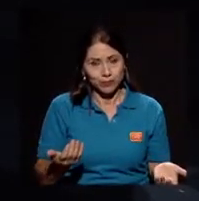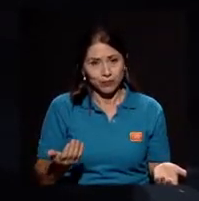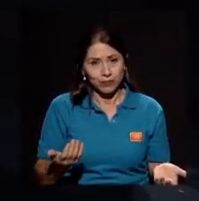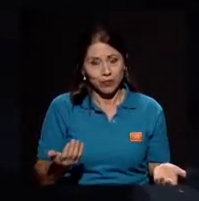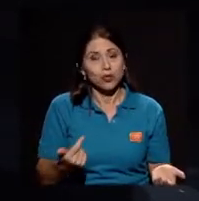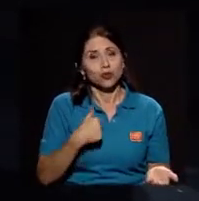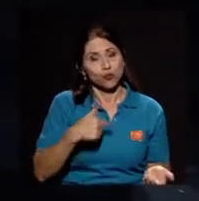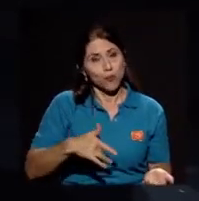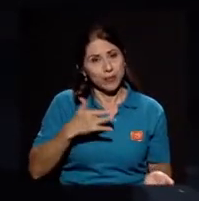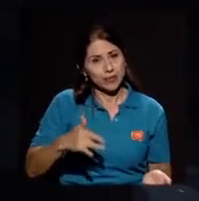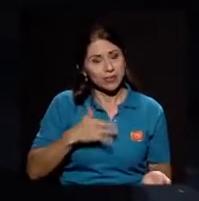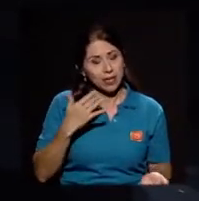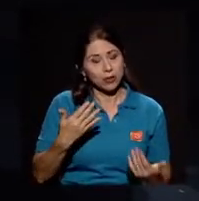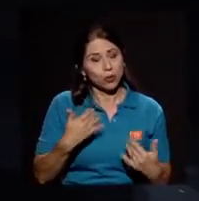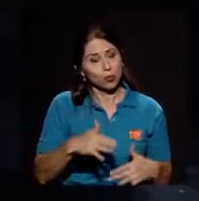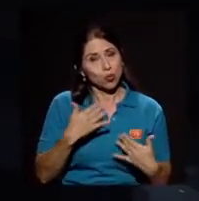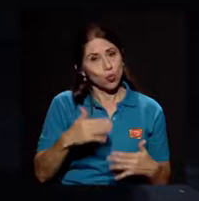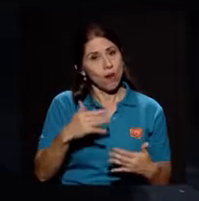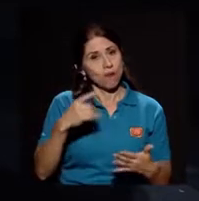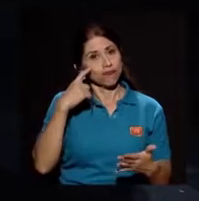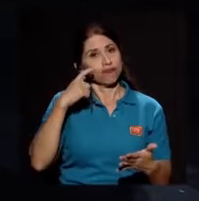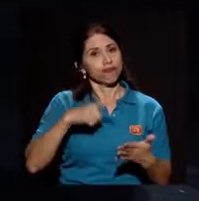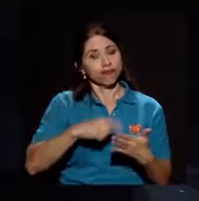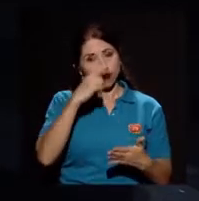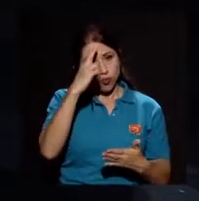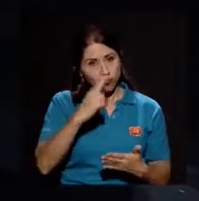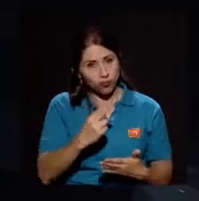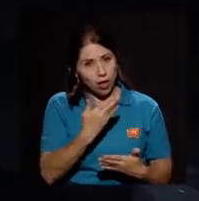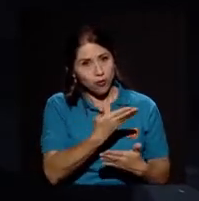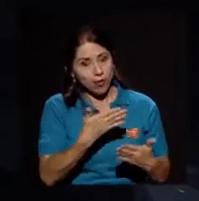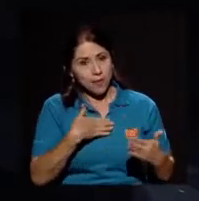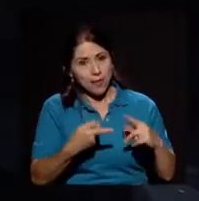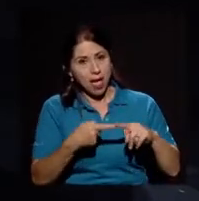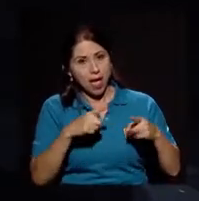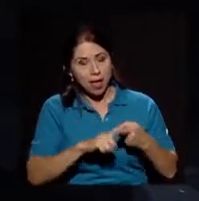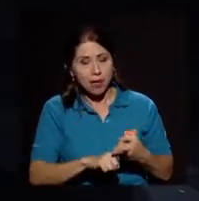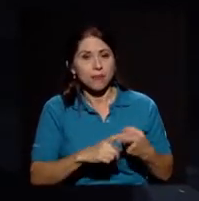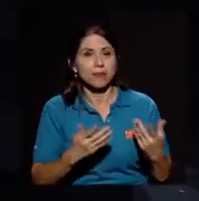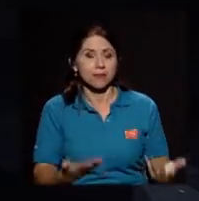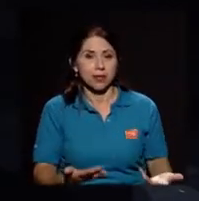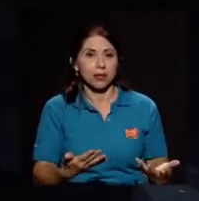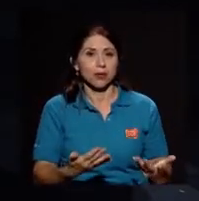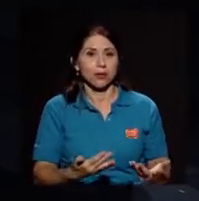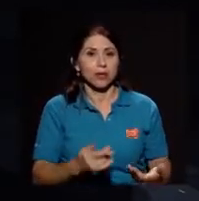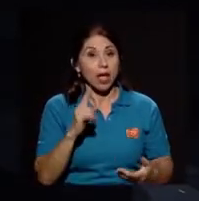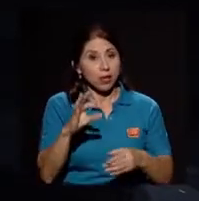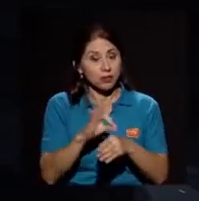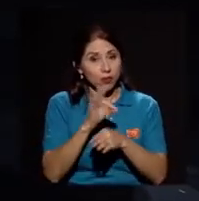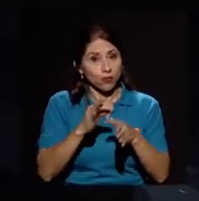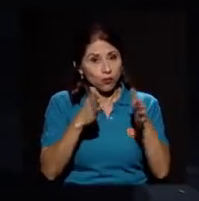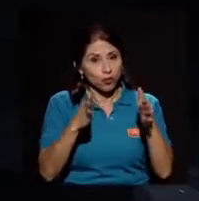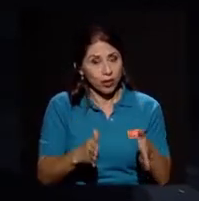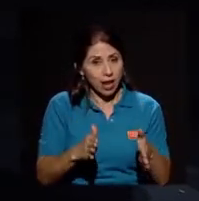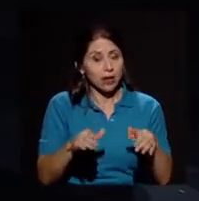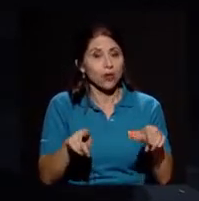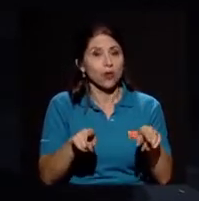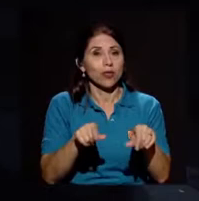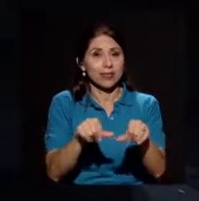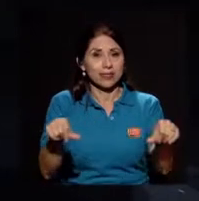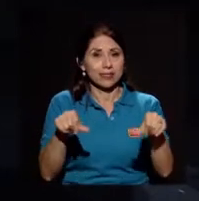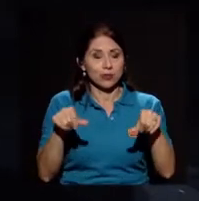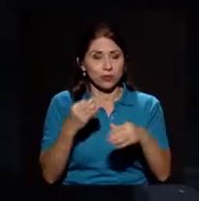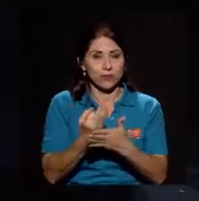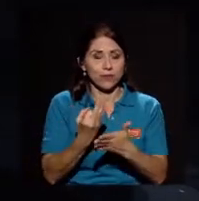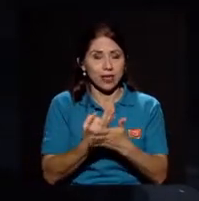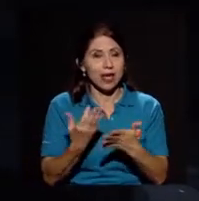y siento muy honrado ha sido el funcionario también del sector financiero